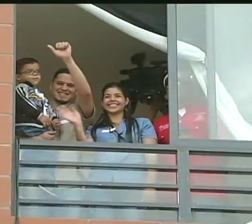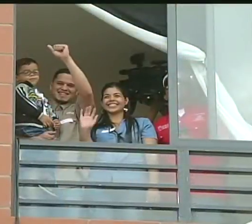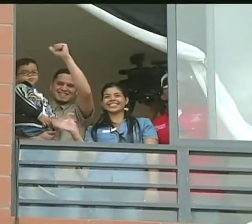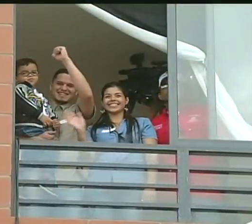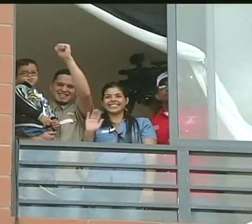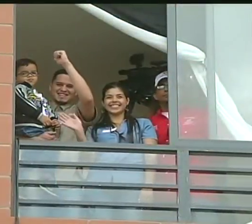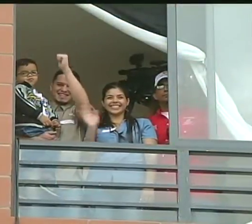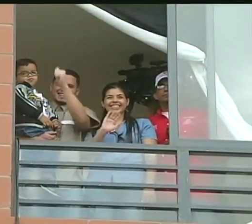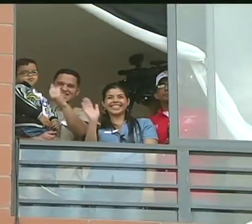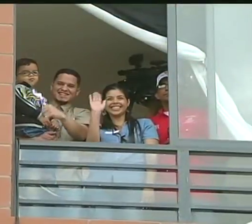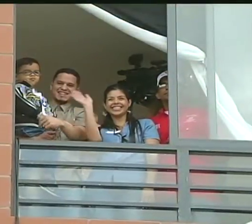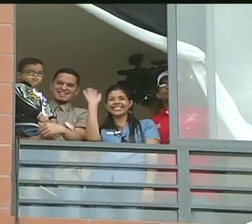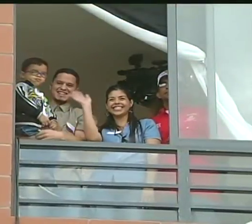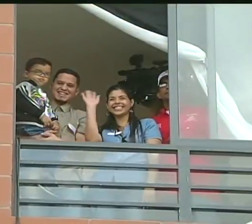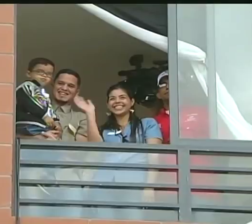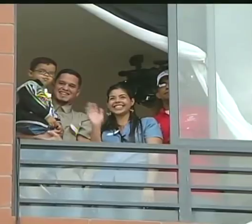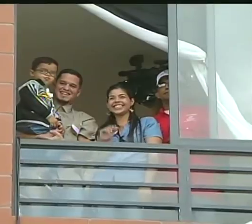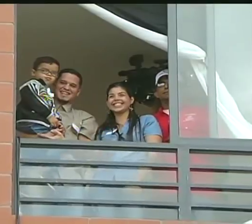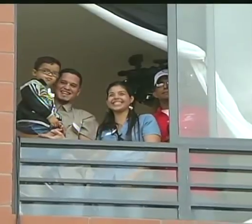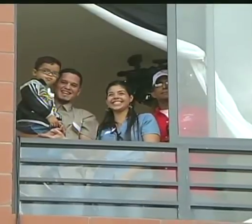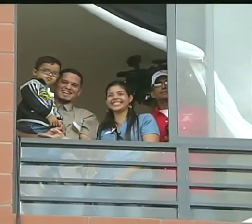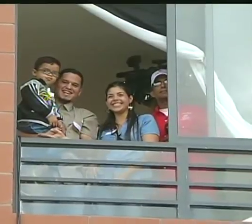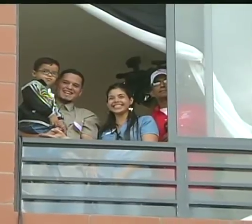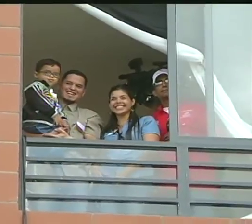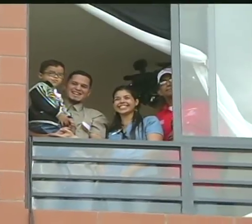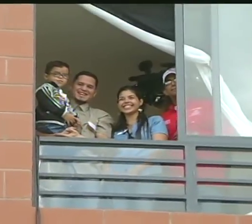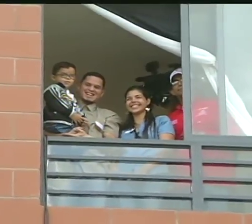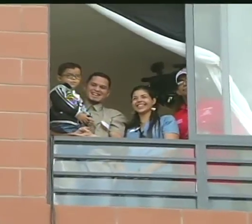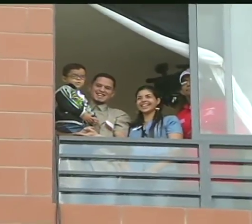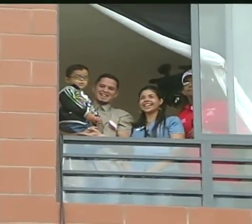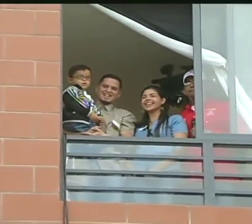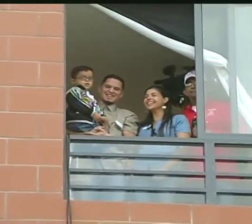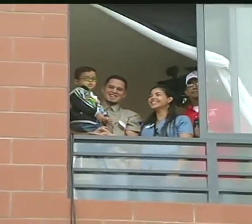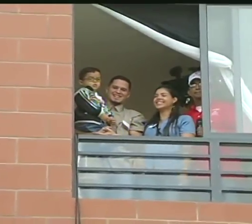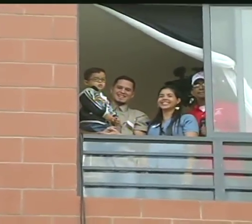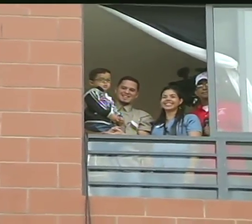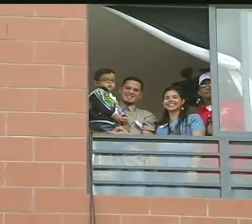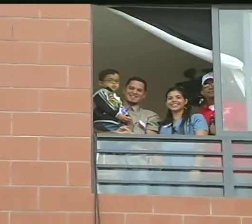Saludos a Gordibello, vale. ¿Qué hace ahí asomado? ¿Eres vecino?